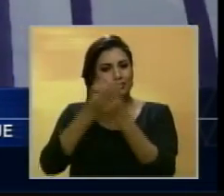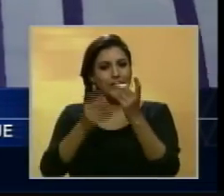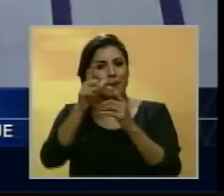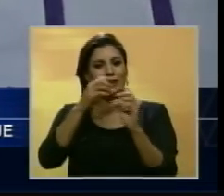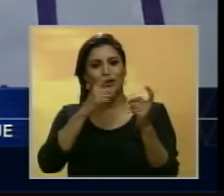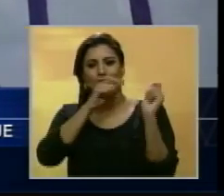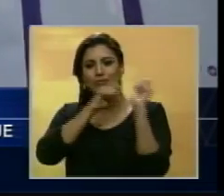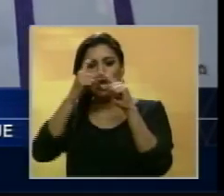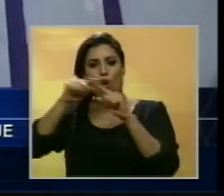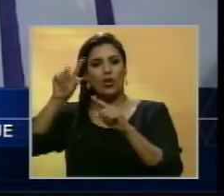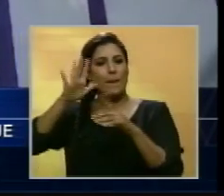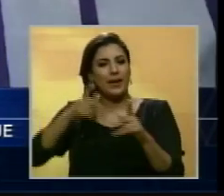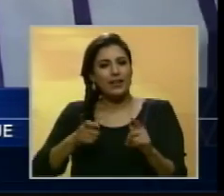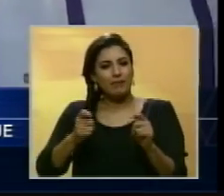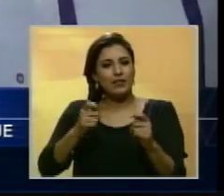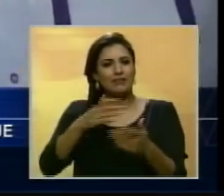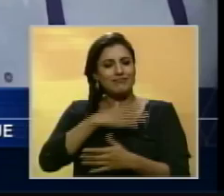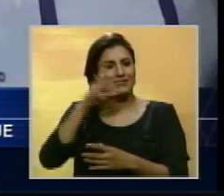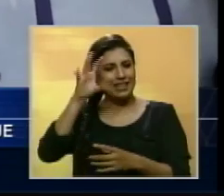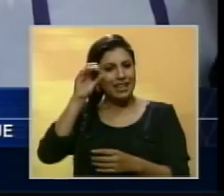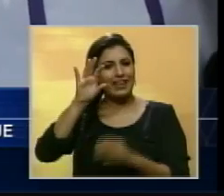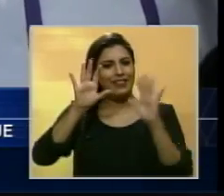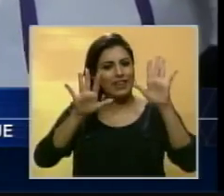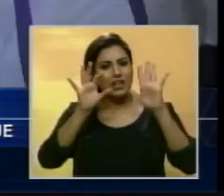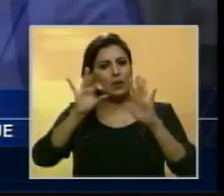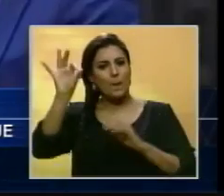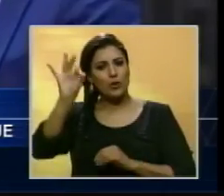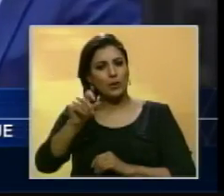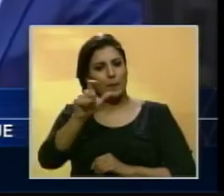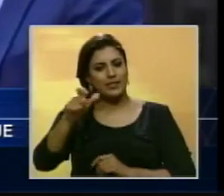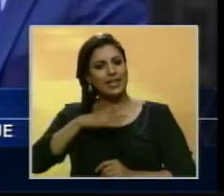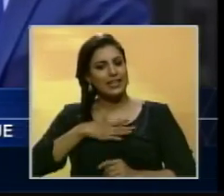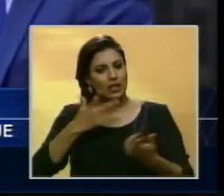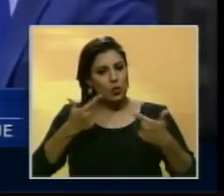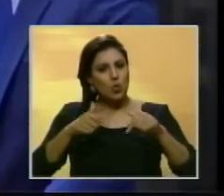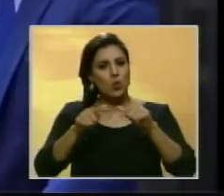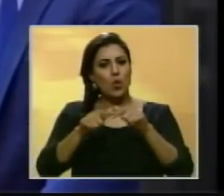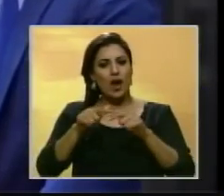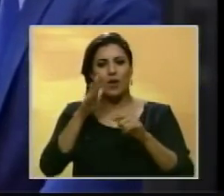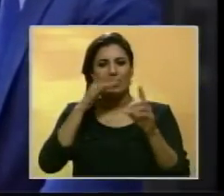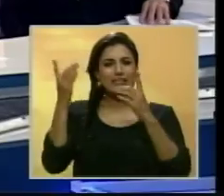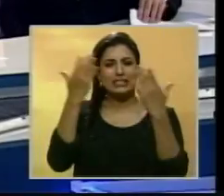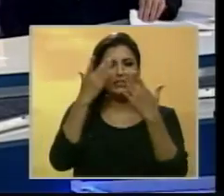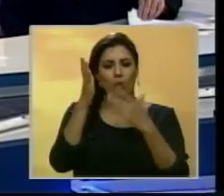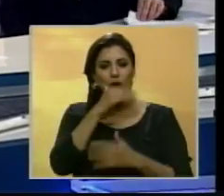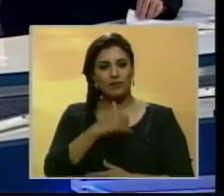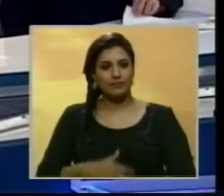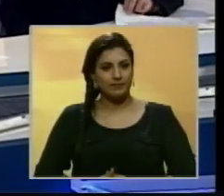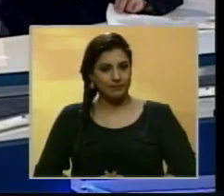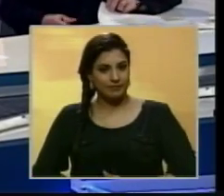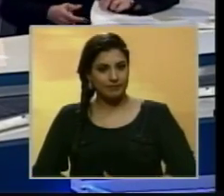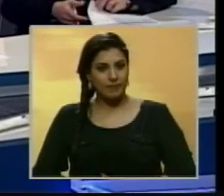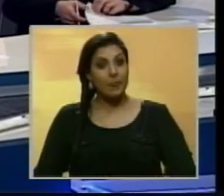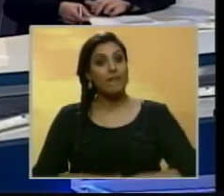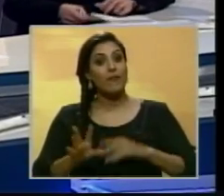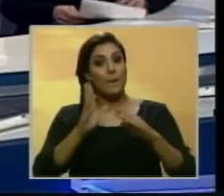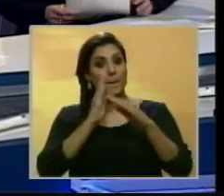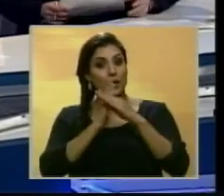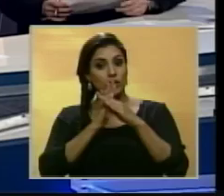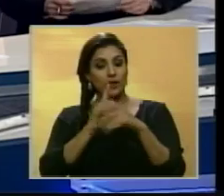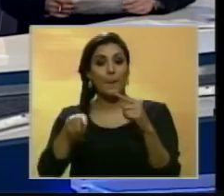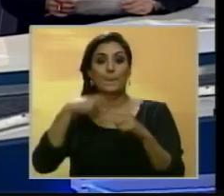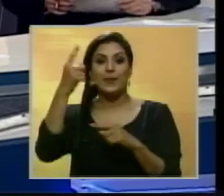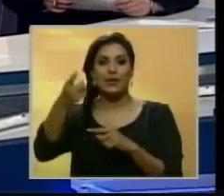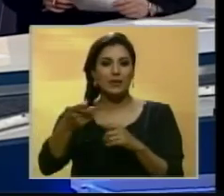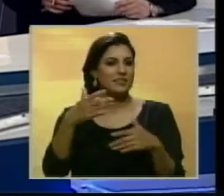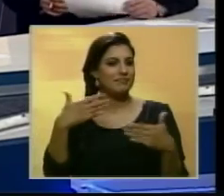Es todo con el fin de tratar de convencer a 10% de electores que se encuentra indeciso. Hacemos otra pausa.